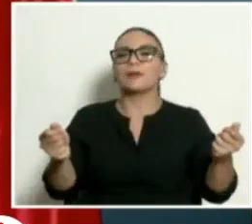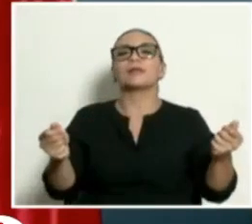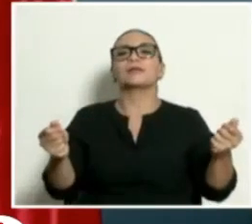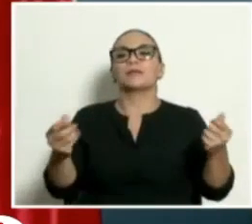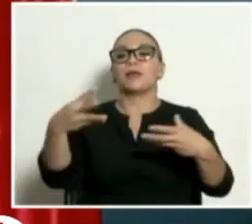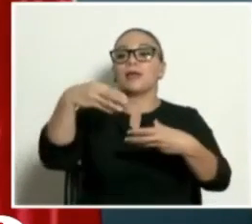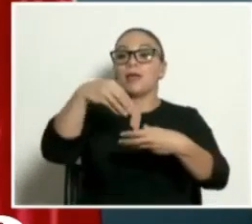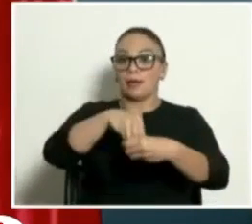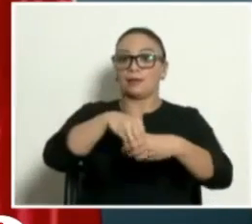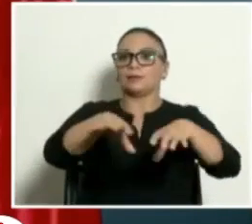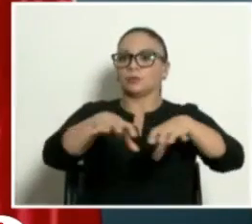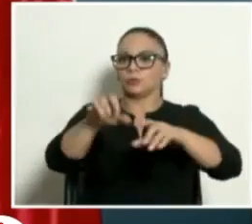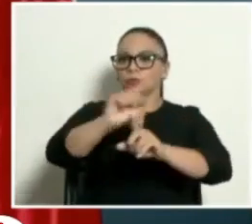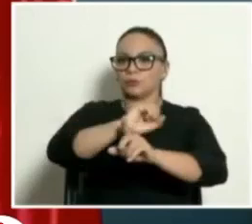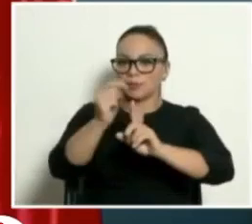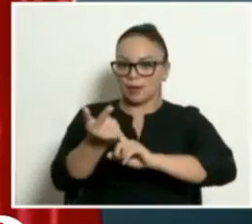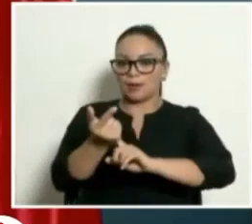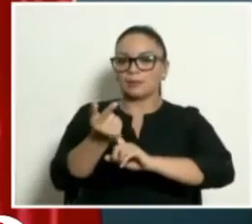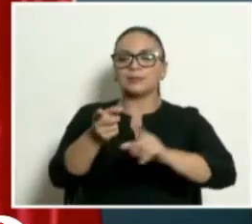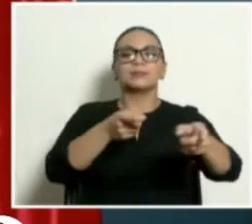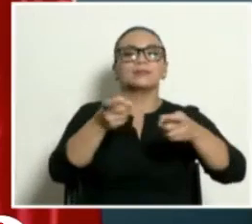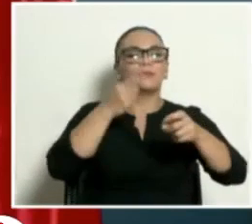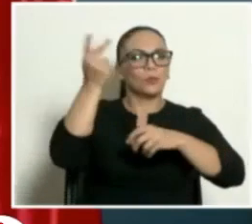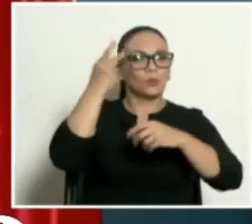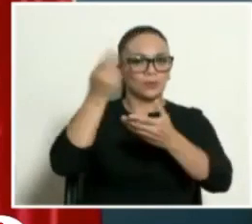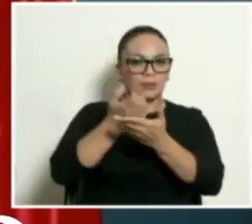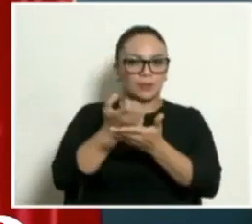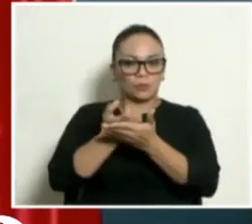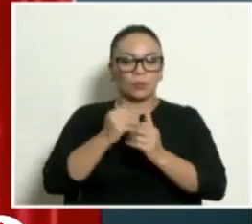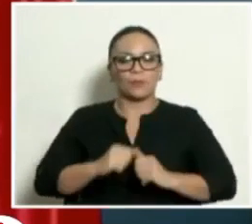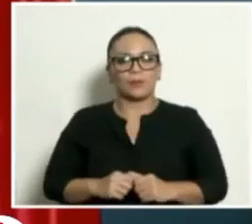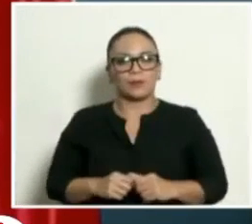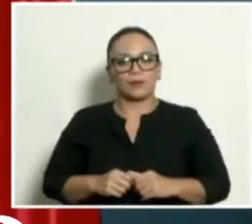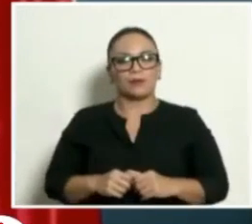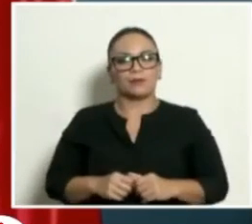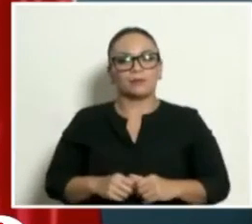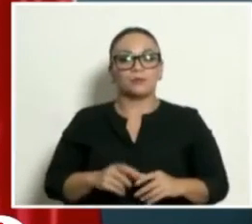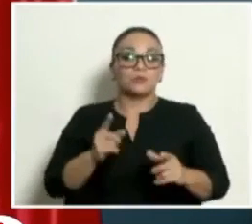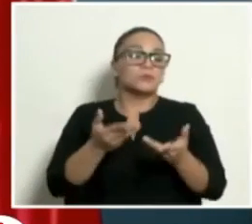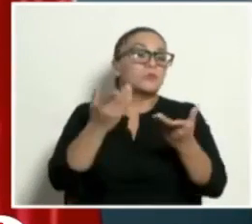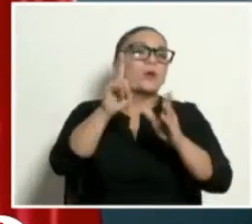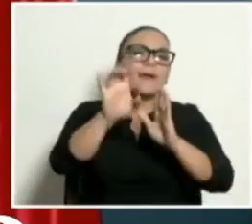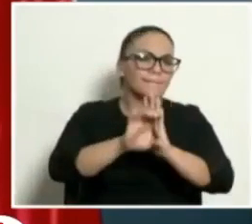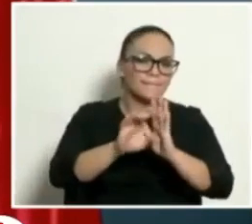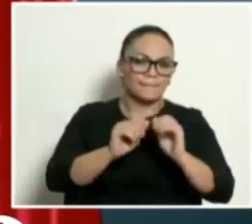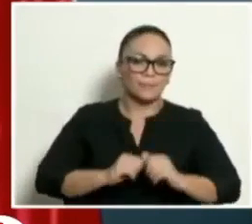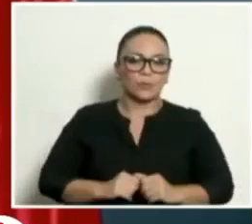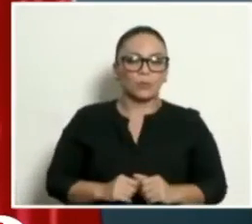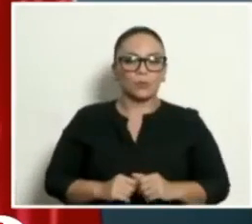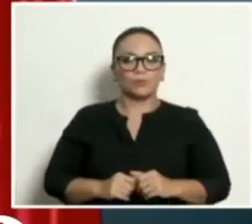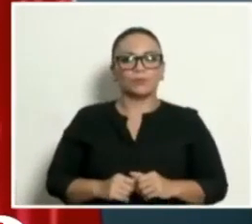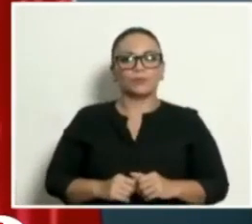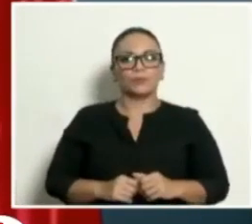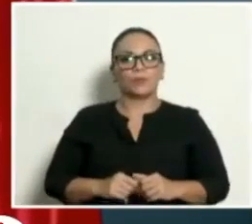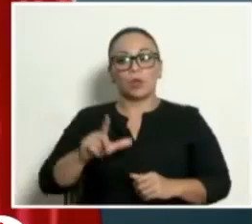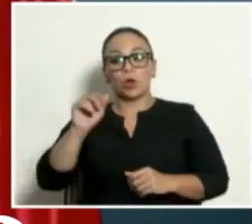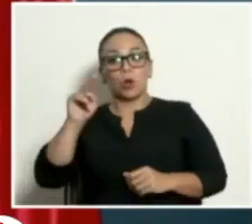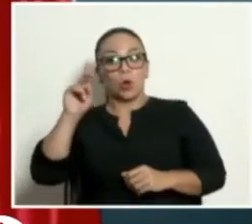social y de manejo de política económica, y le puedo dar un ejemplo. El